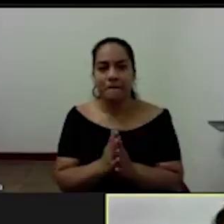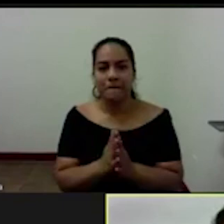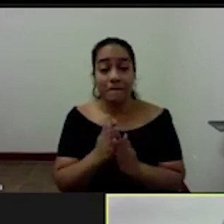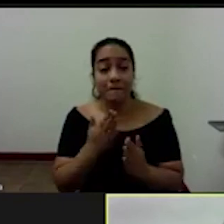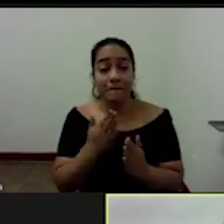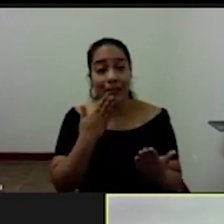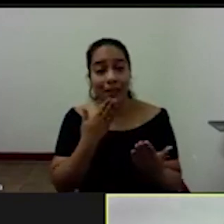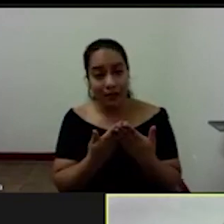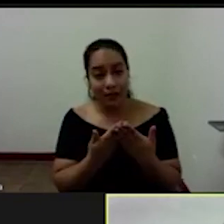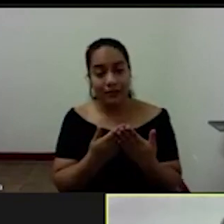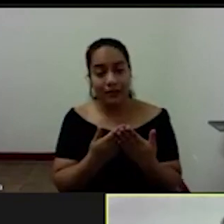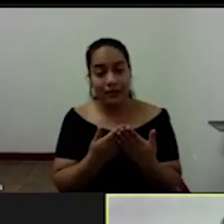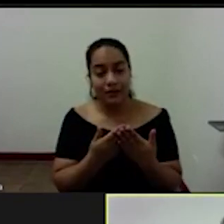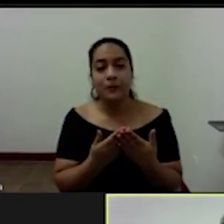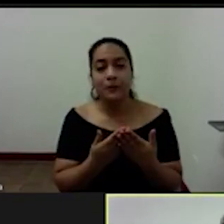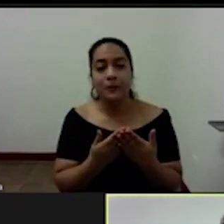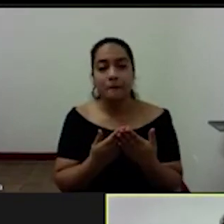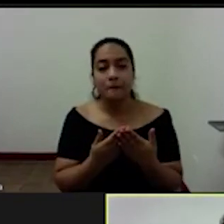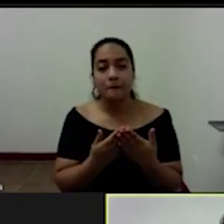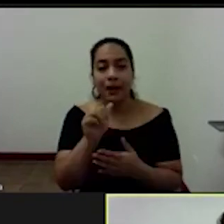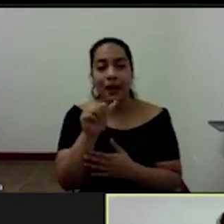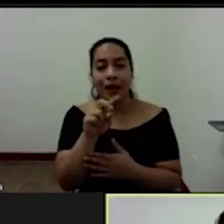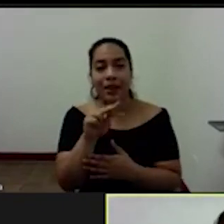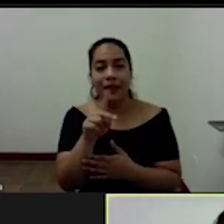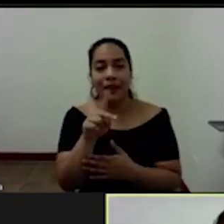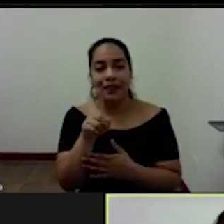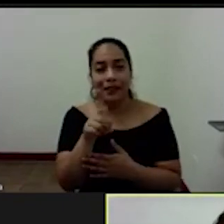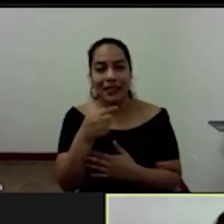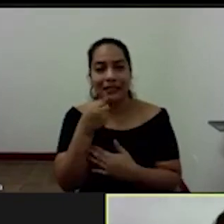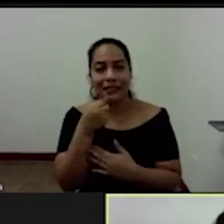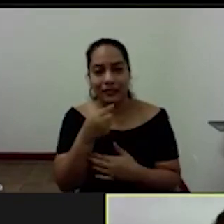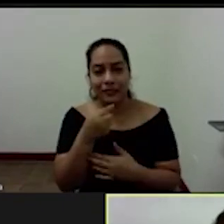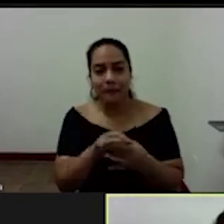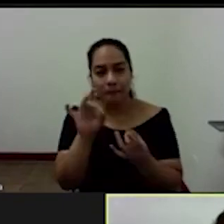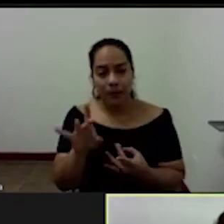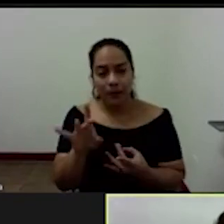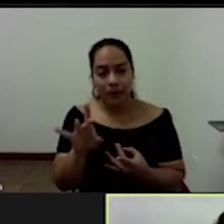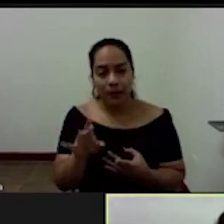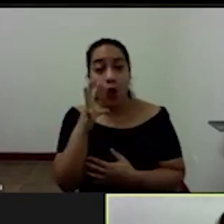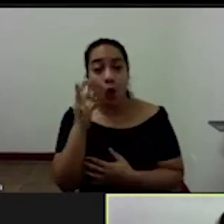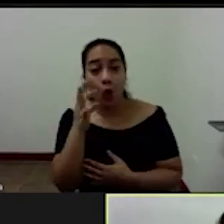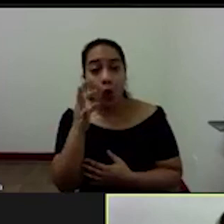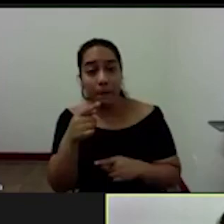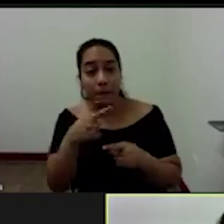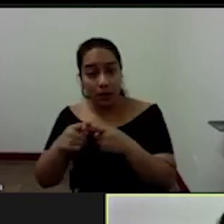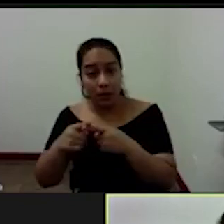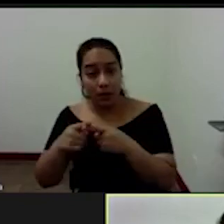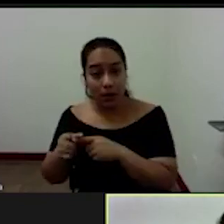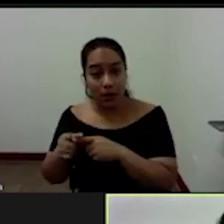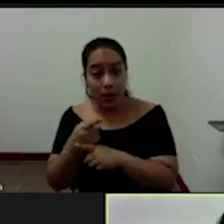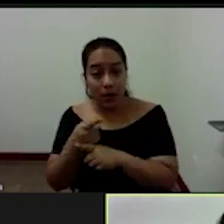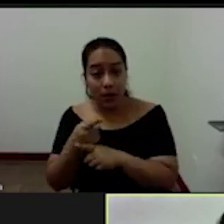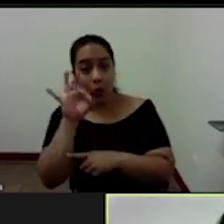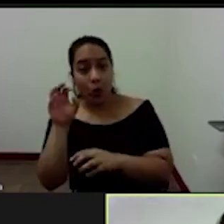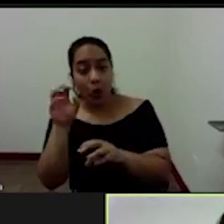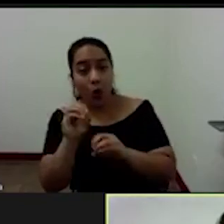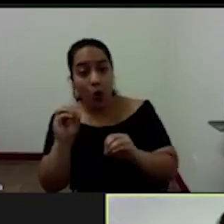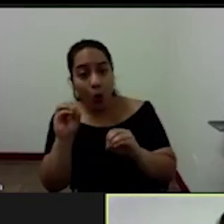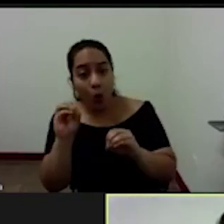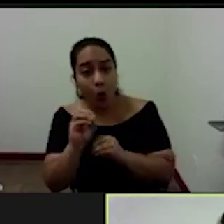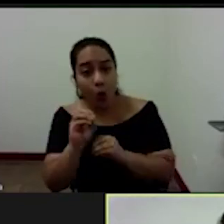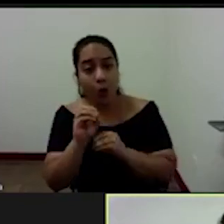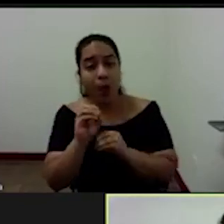muchísimas gracias. Bueno, Andrés Melo nos dice, ¿los hombres de tejer es propio de las mujeres o o en